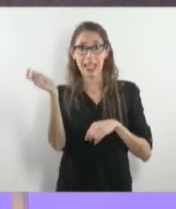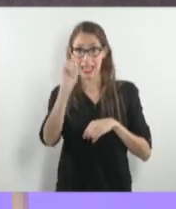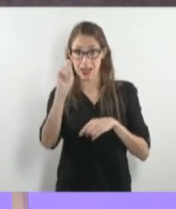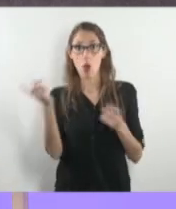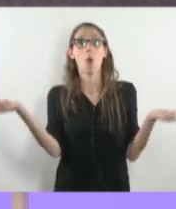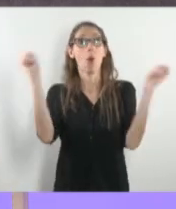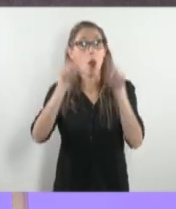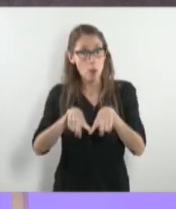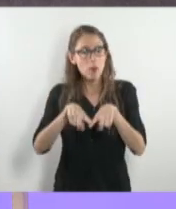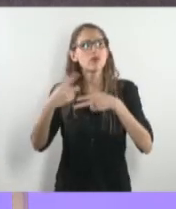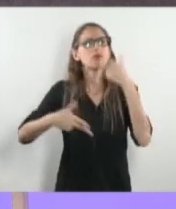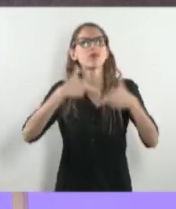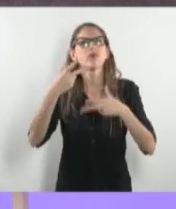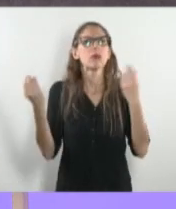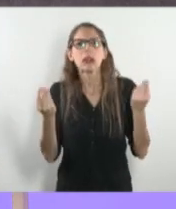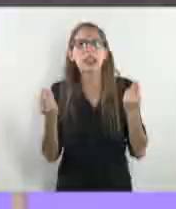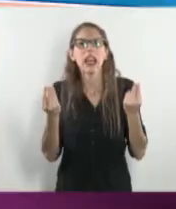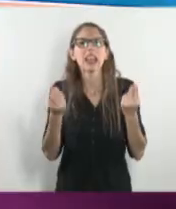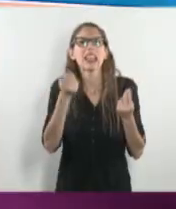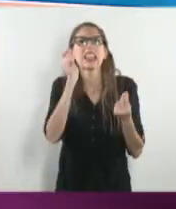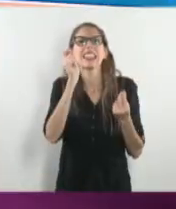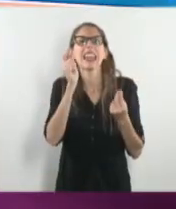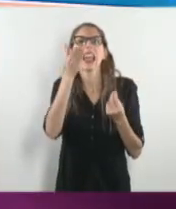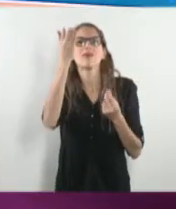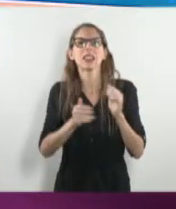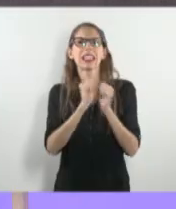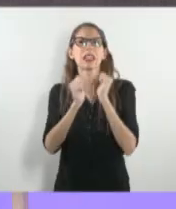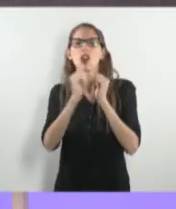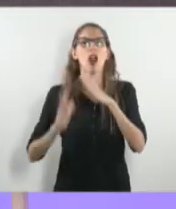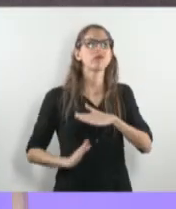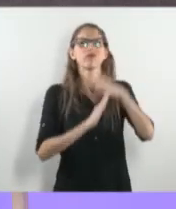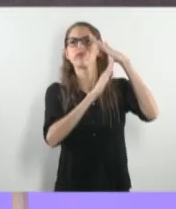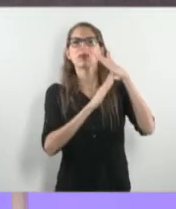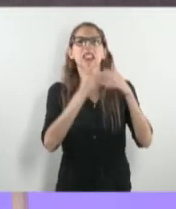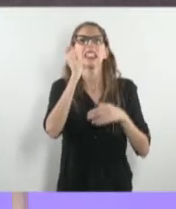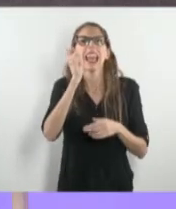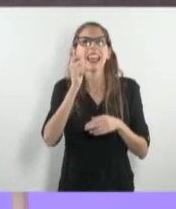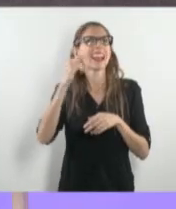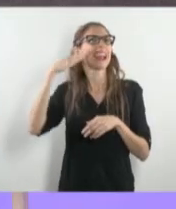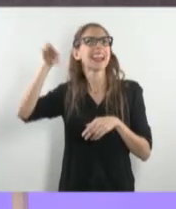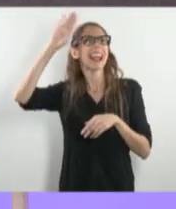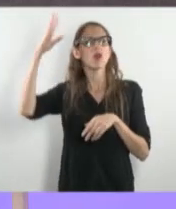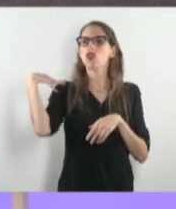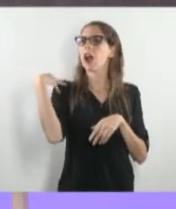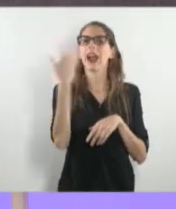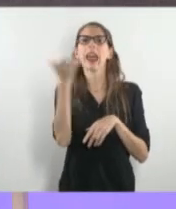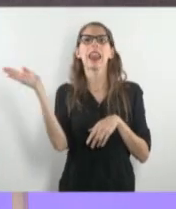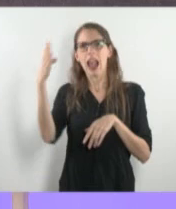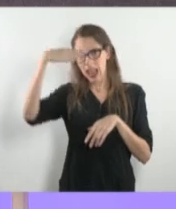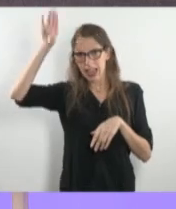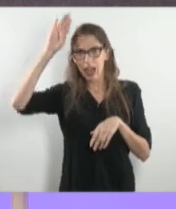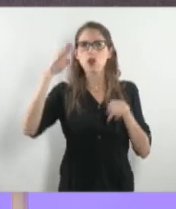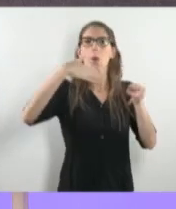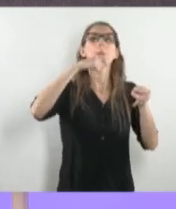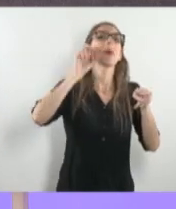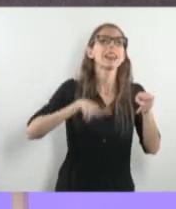es justamente quién era este personaje central del Martín Fierro, que es el gaucho. O sea, Martín Fierro como emblema del gaucho,